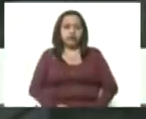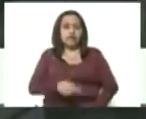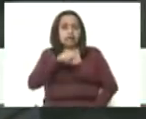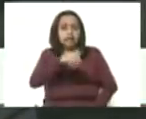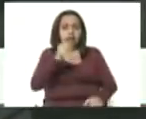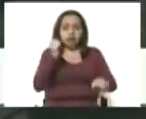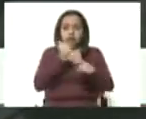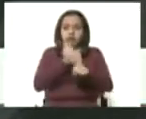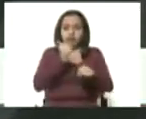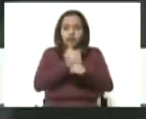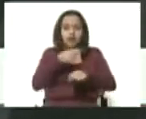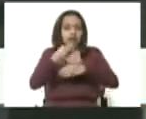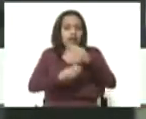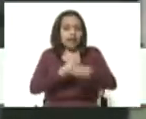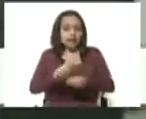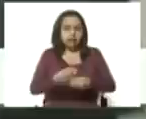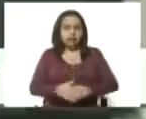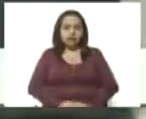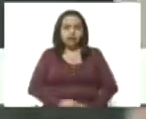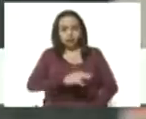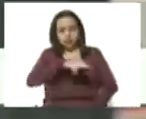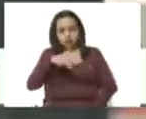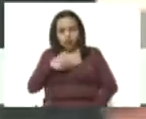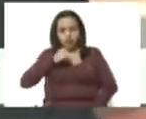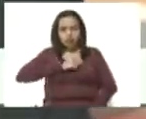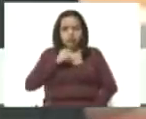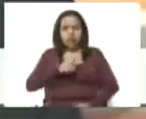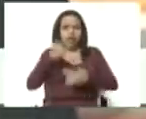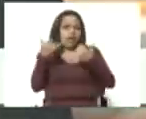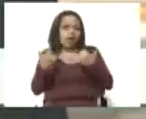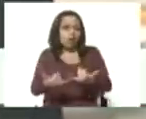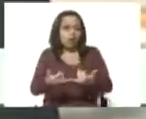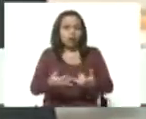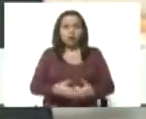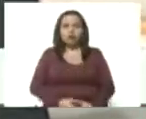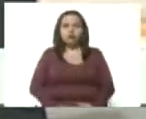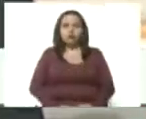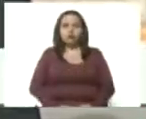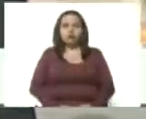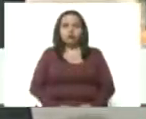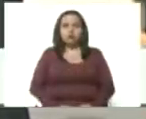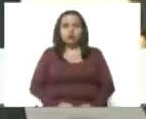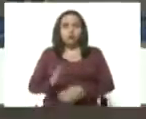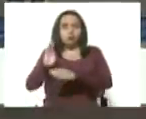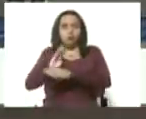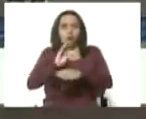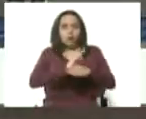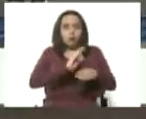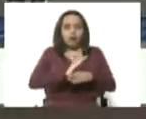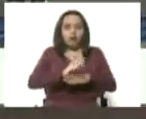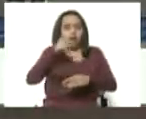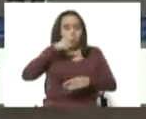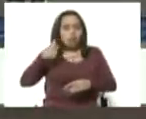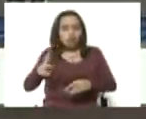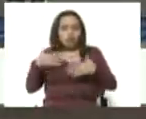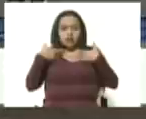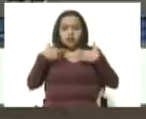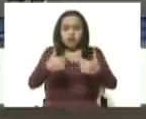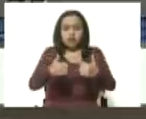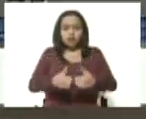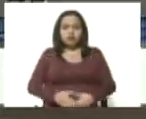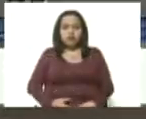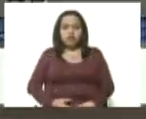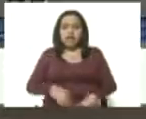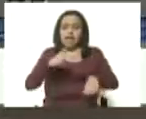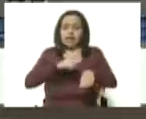trabajo que nos toca. Y ahora, para proteger al pueblo de la salud, en medio